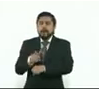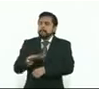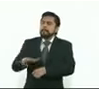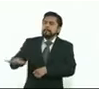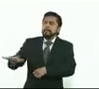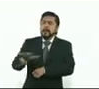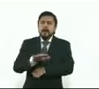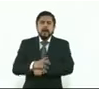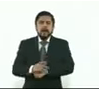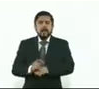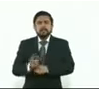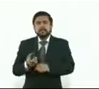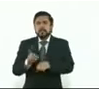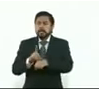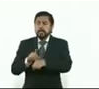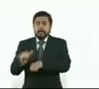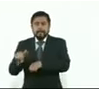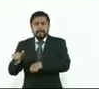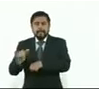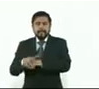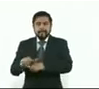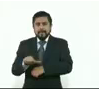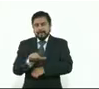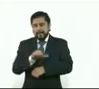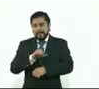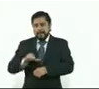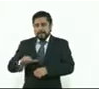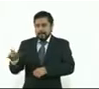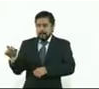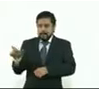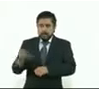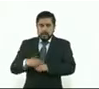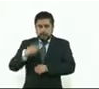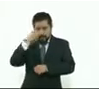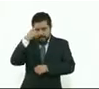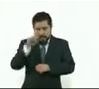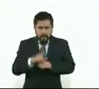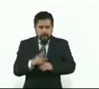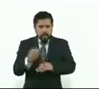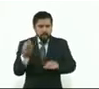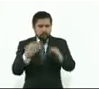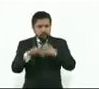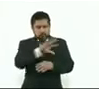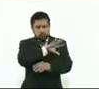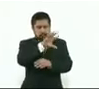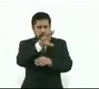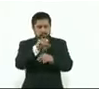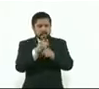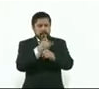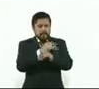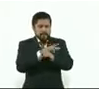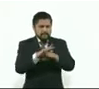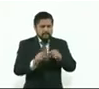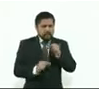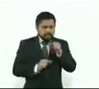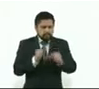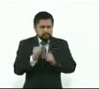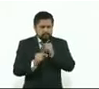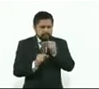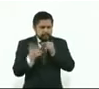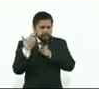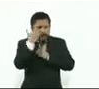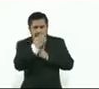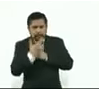todo lo que se tiene que plantear y procesar para que esto mejore, y sin duda